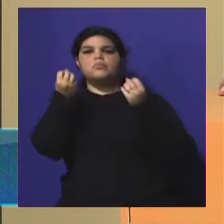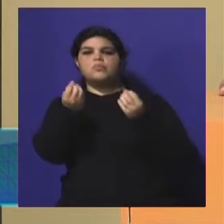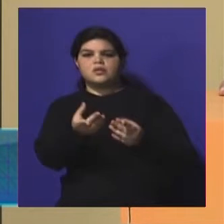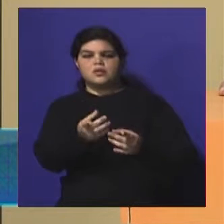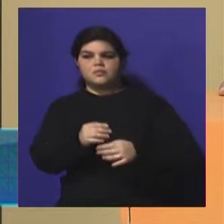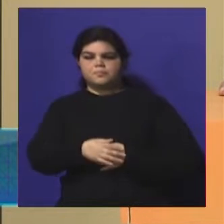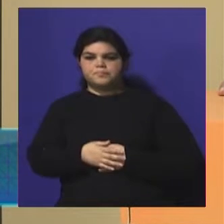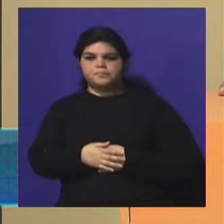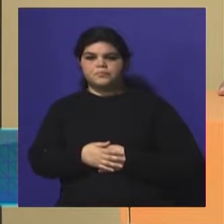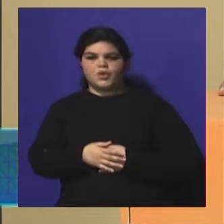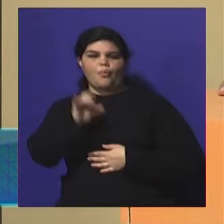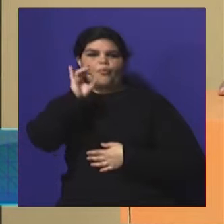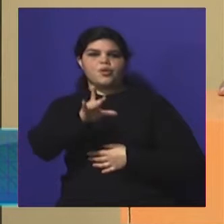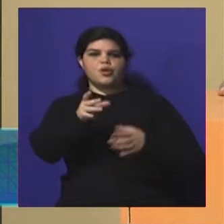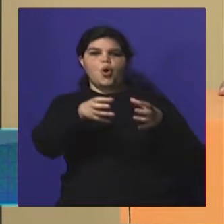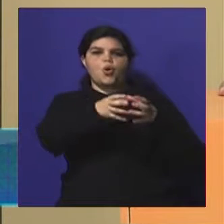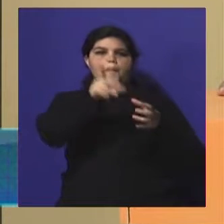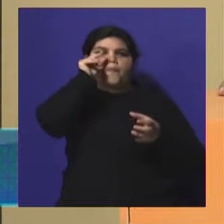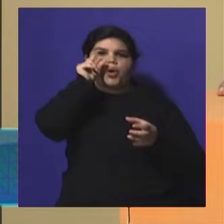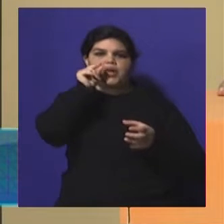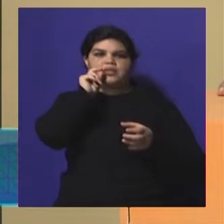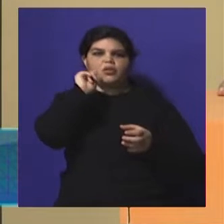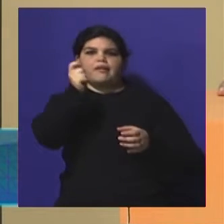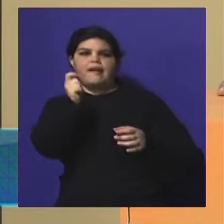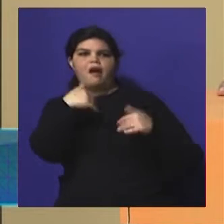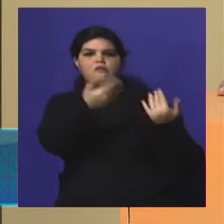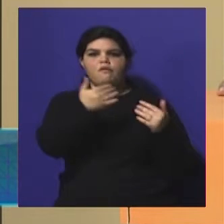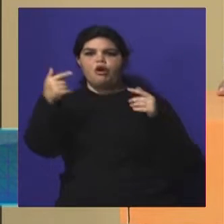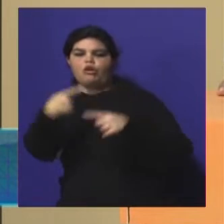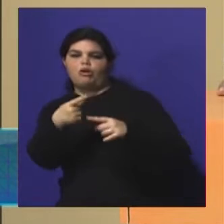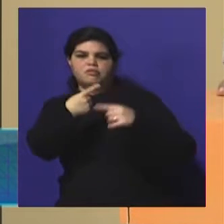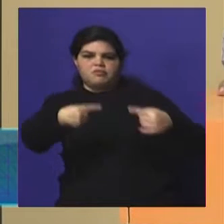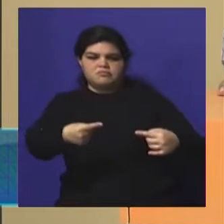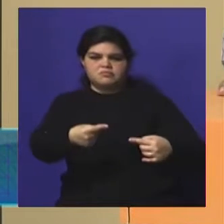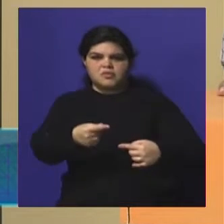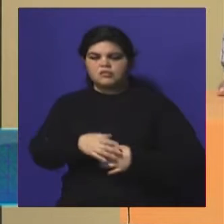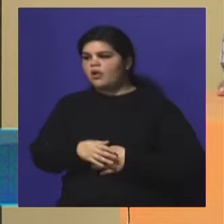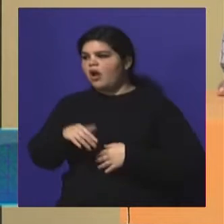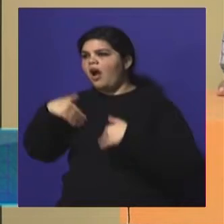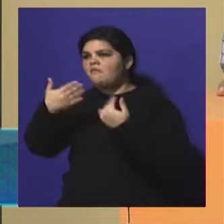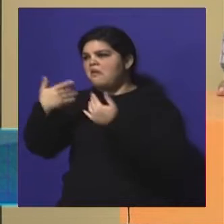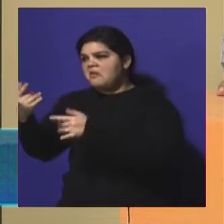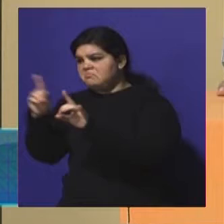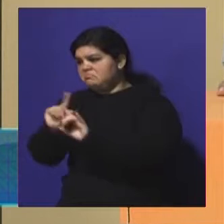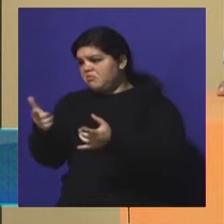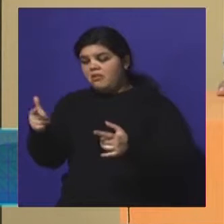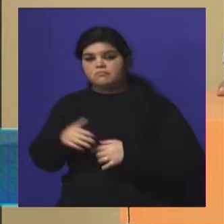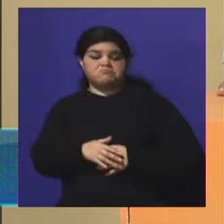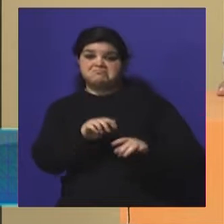la bandera política, ¿sí? La bandera de sectores políticos. No hubo militancia. No hubo militancia. No hubo